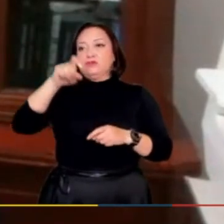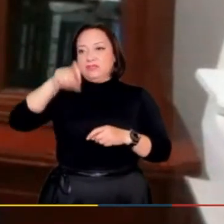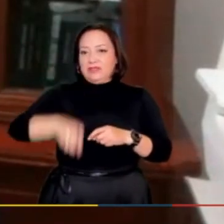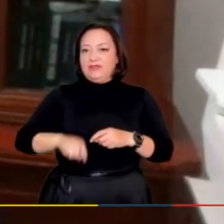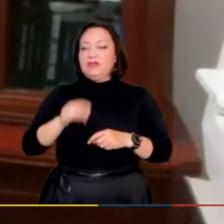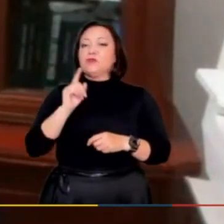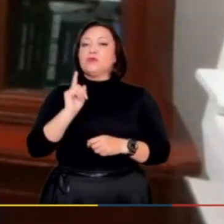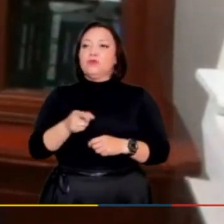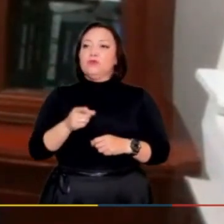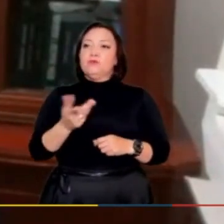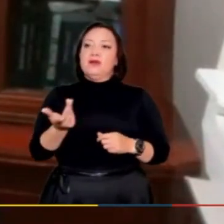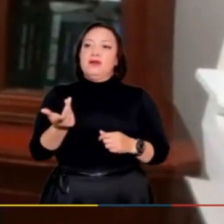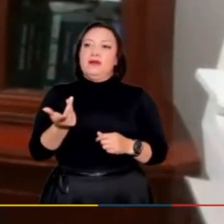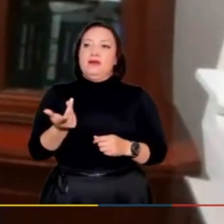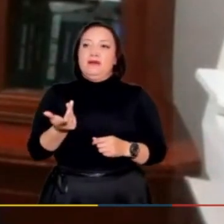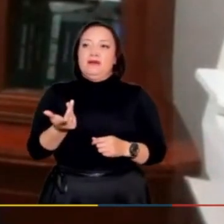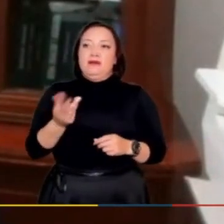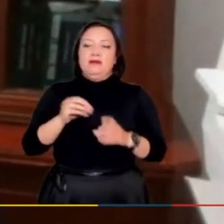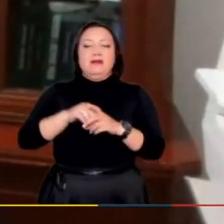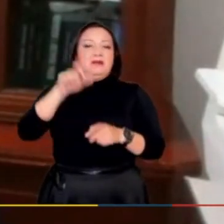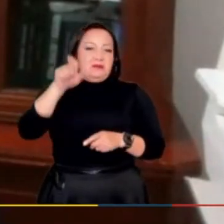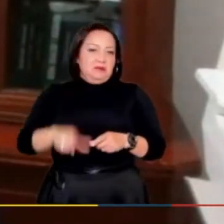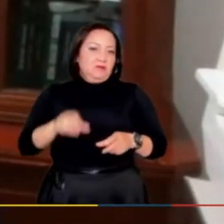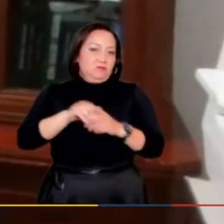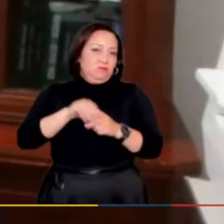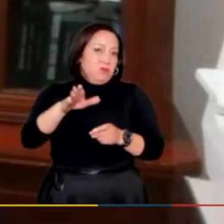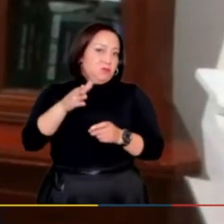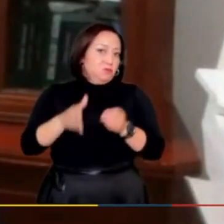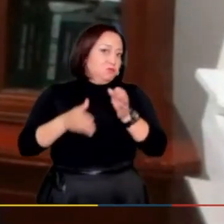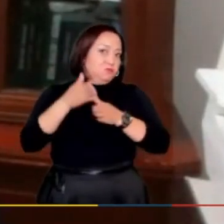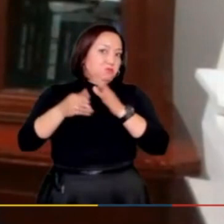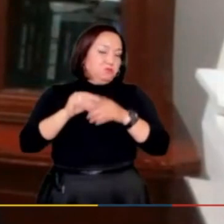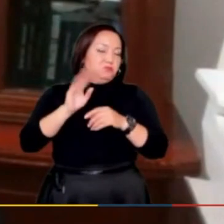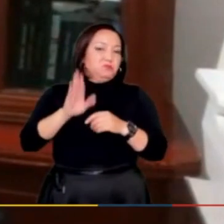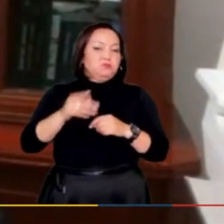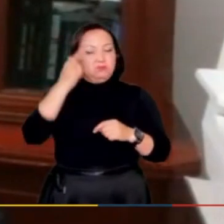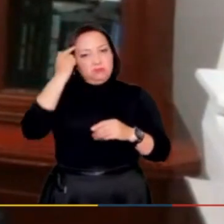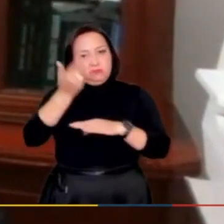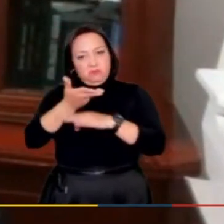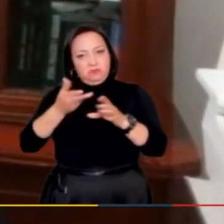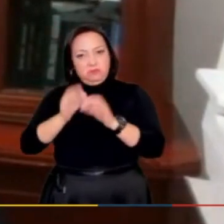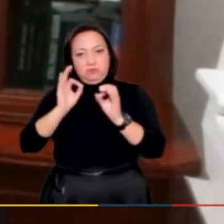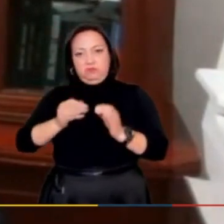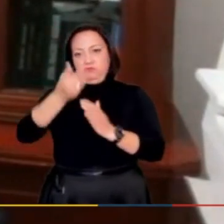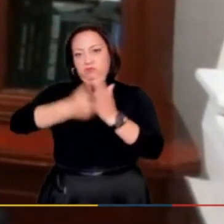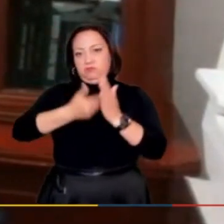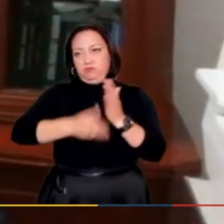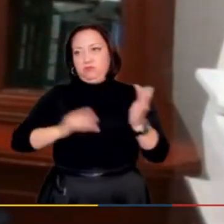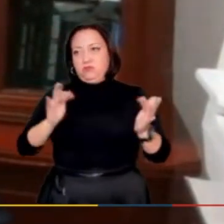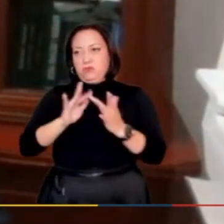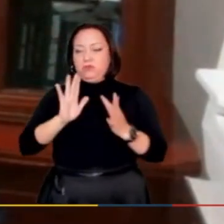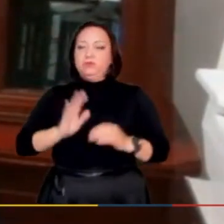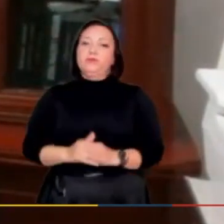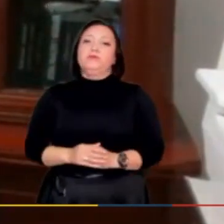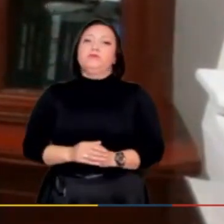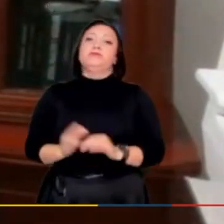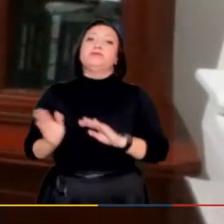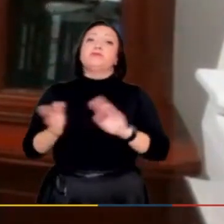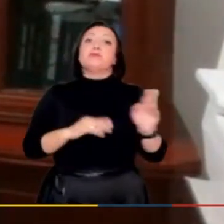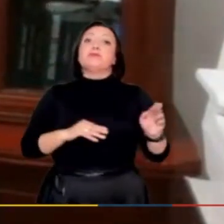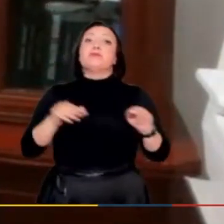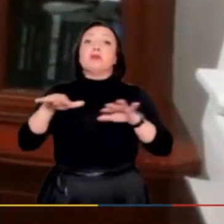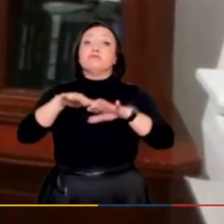por parte de su cliente al no hacer la documentación requerida. En casación